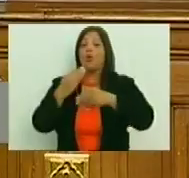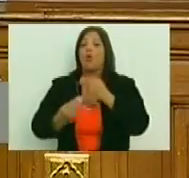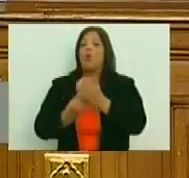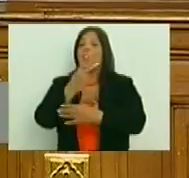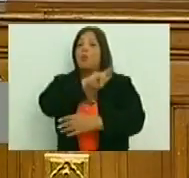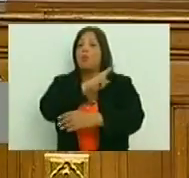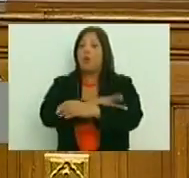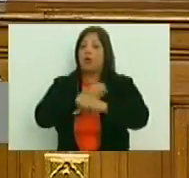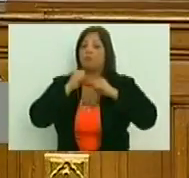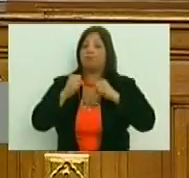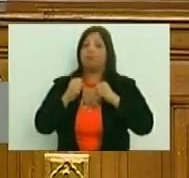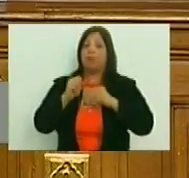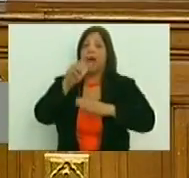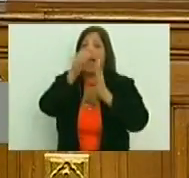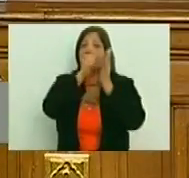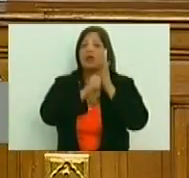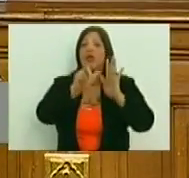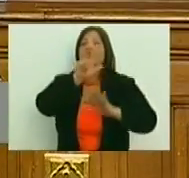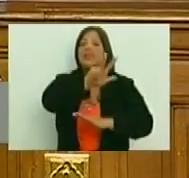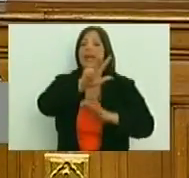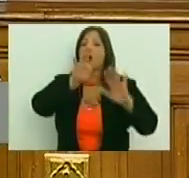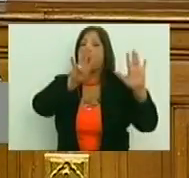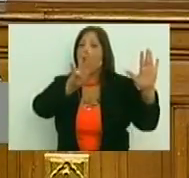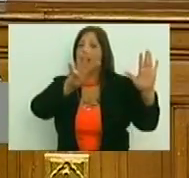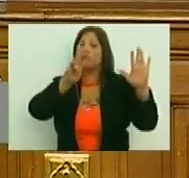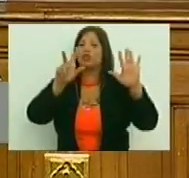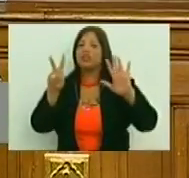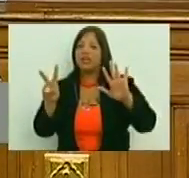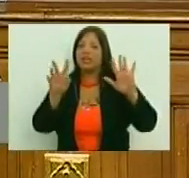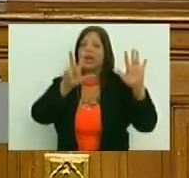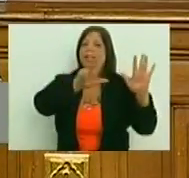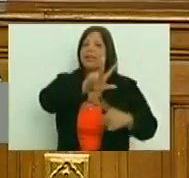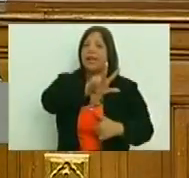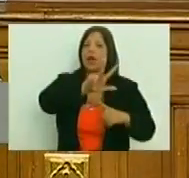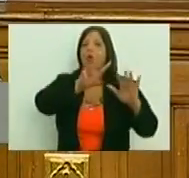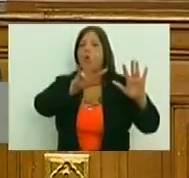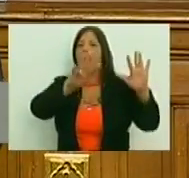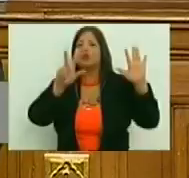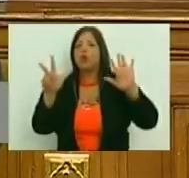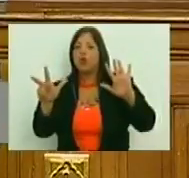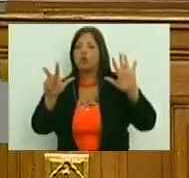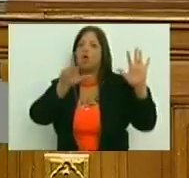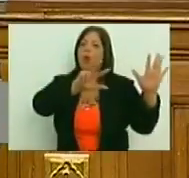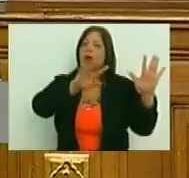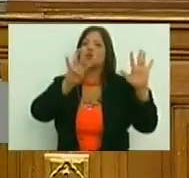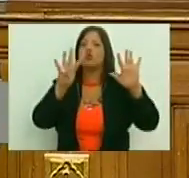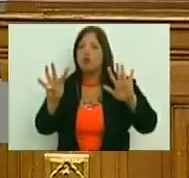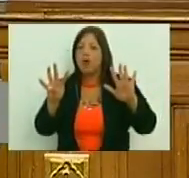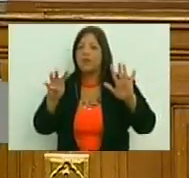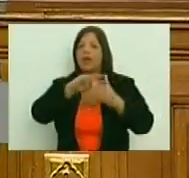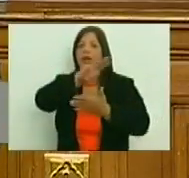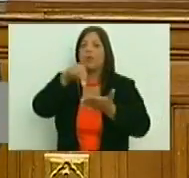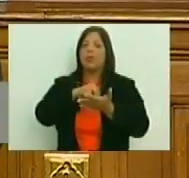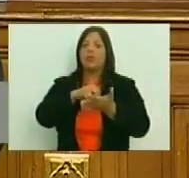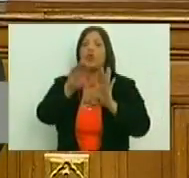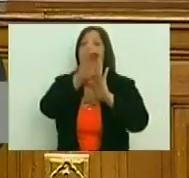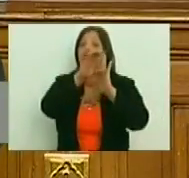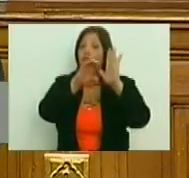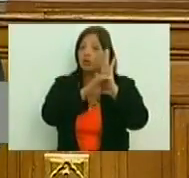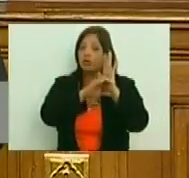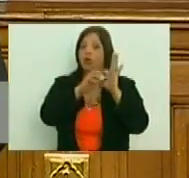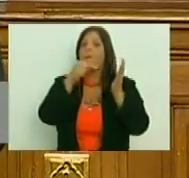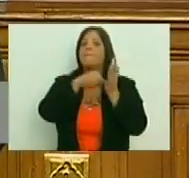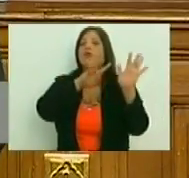de conformidad con los artículos 347, 348 y 349 de la Constitución